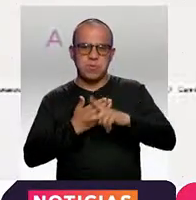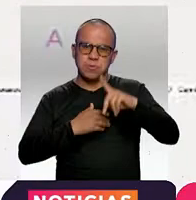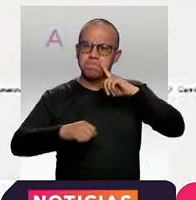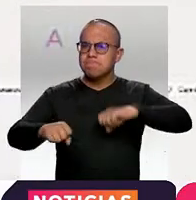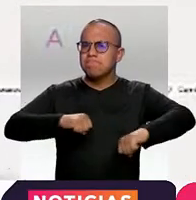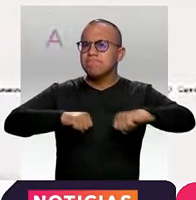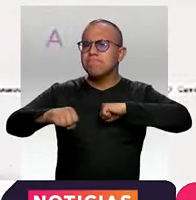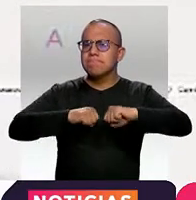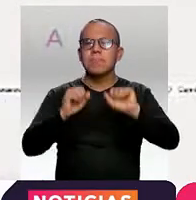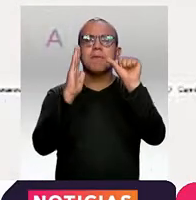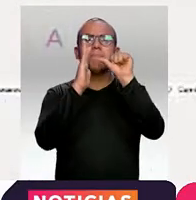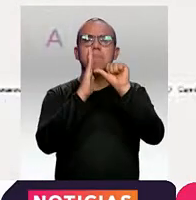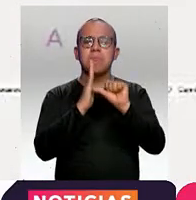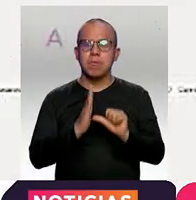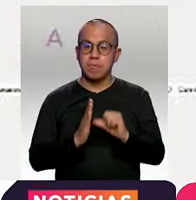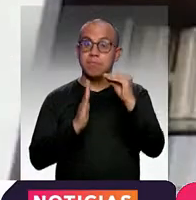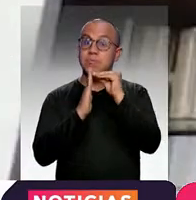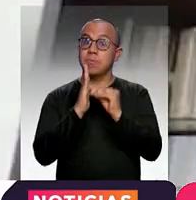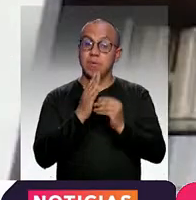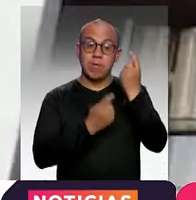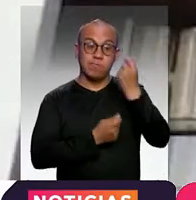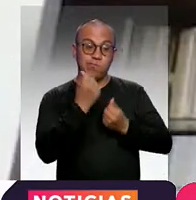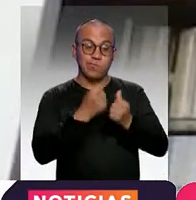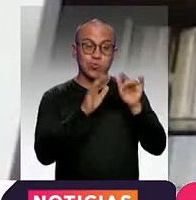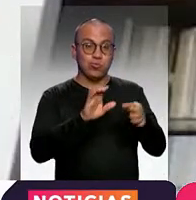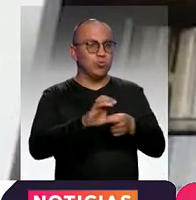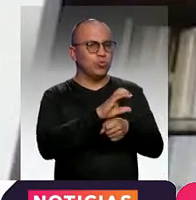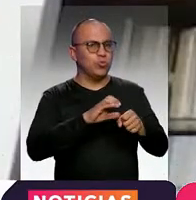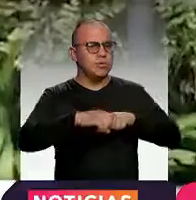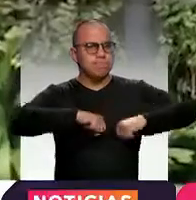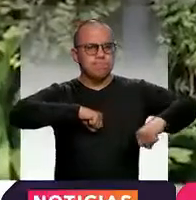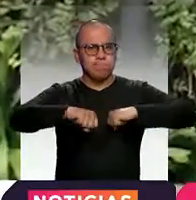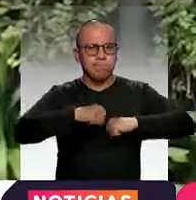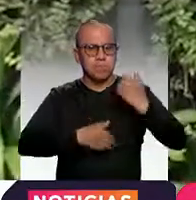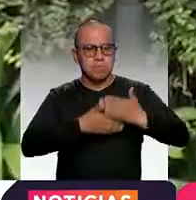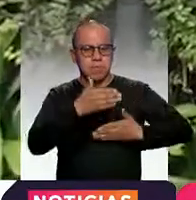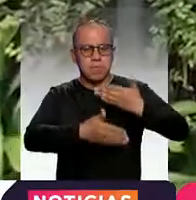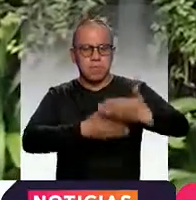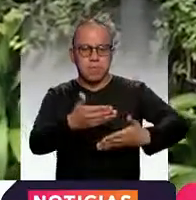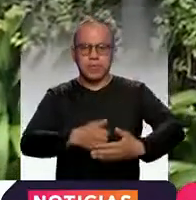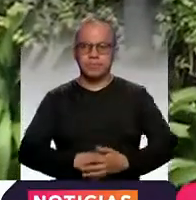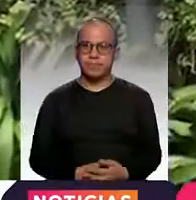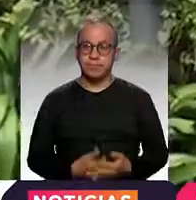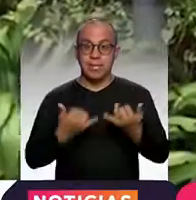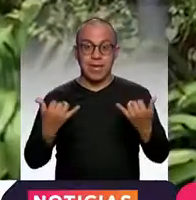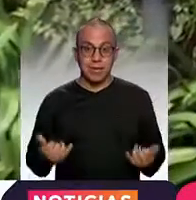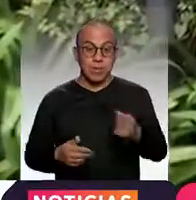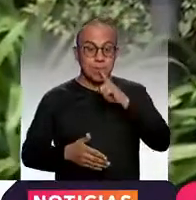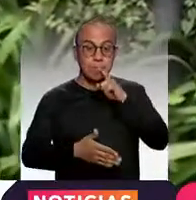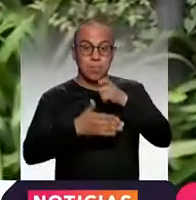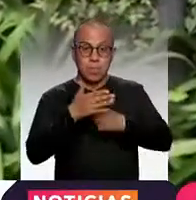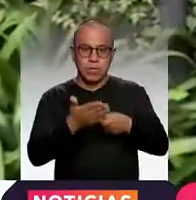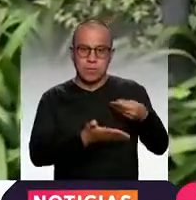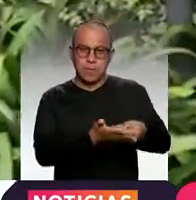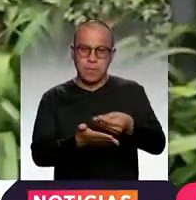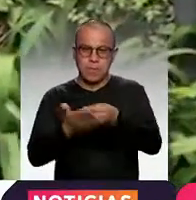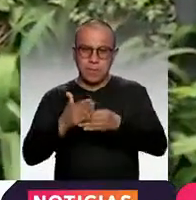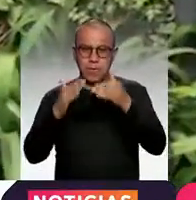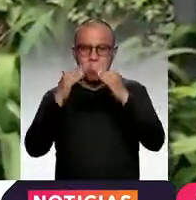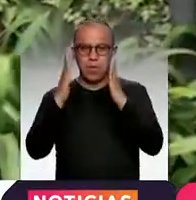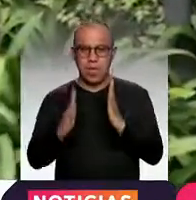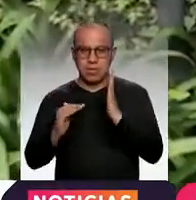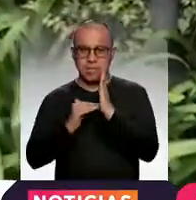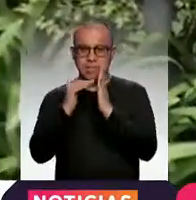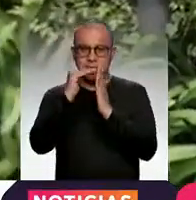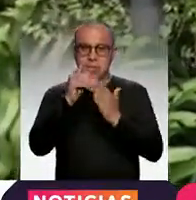de los artículos aprobados ayudaran a la economía de la ciudad y a su reactivación. En donde tenemos exención de impuestos en el pago del impuesto predial,